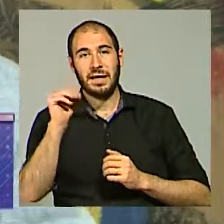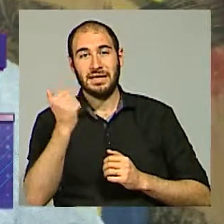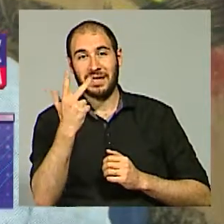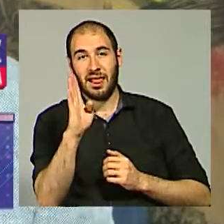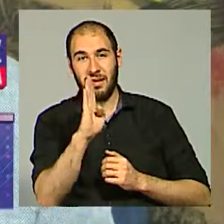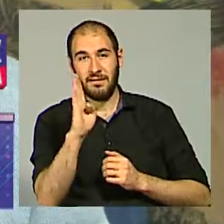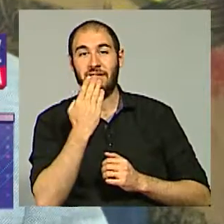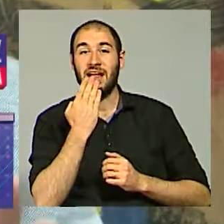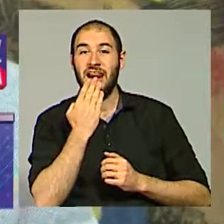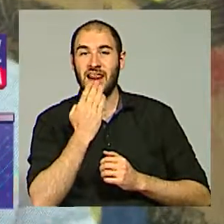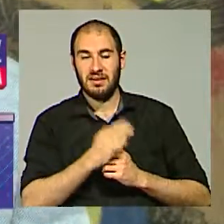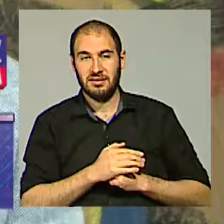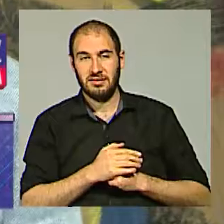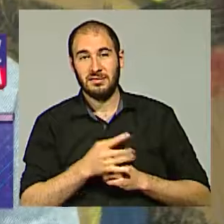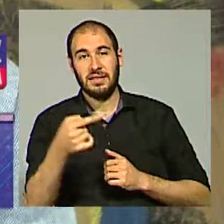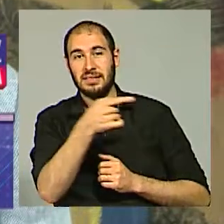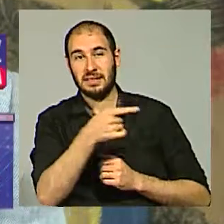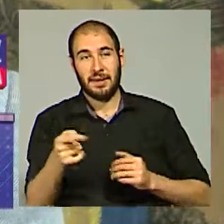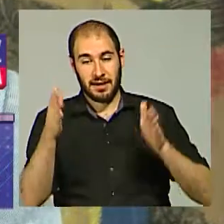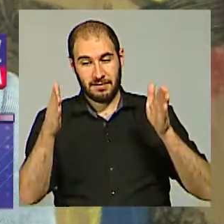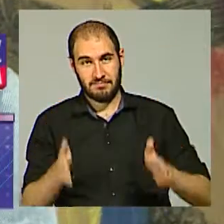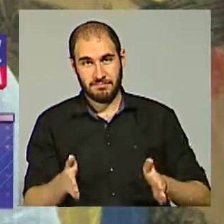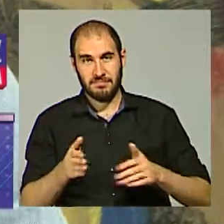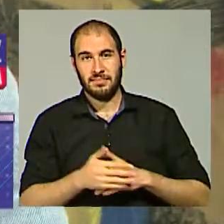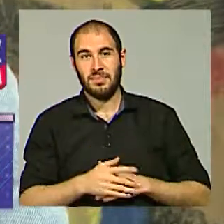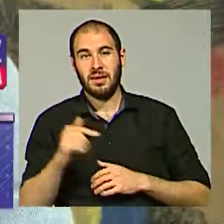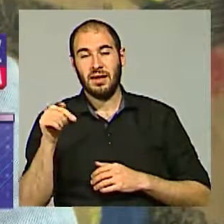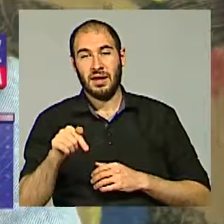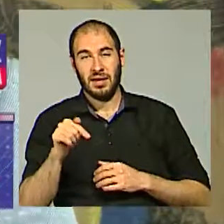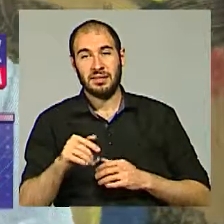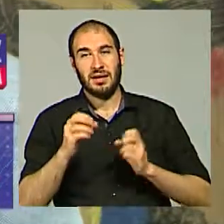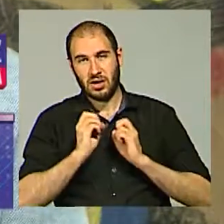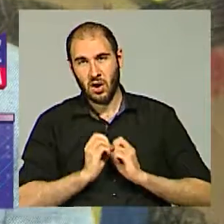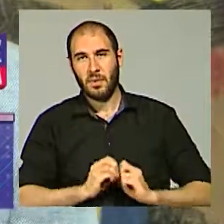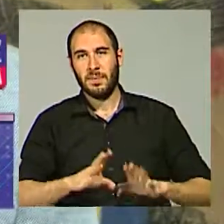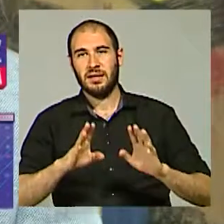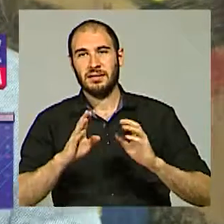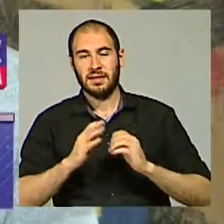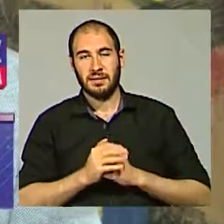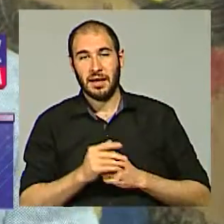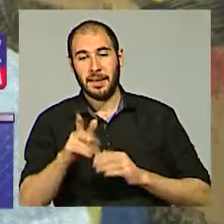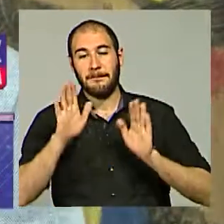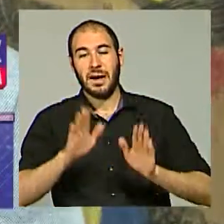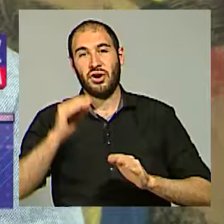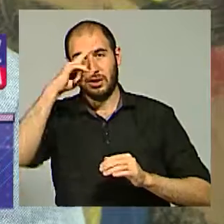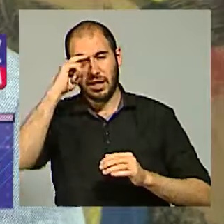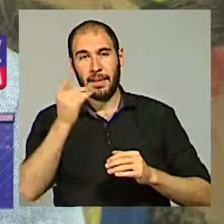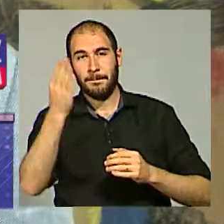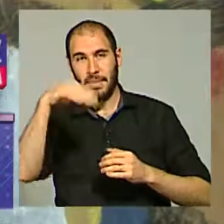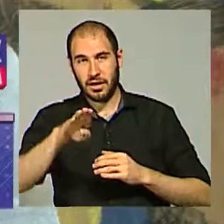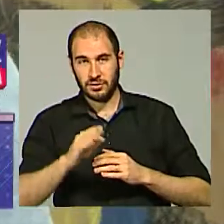3 de abril durante esa esa semana en la que se estaría planteando este paro nacional bancario